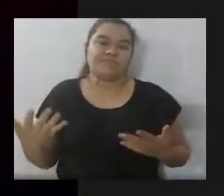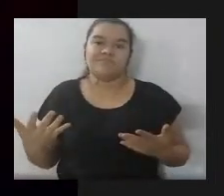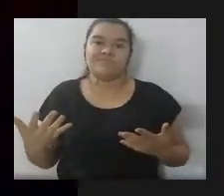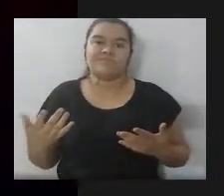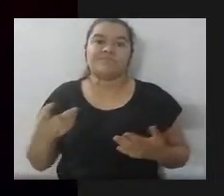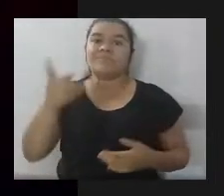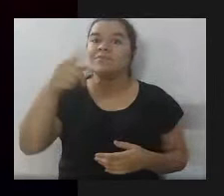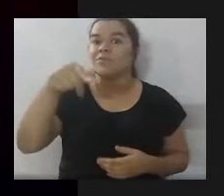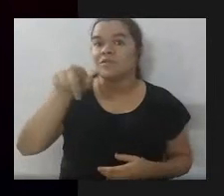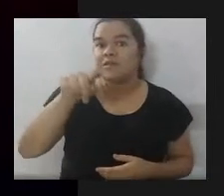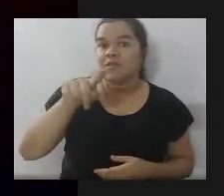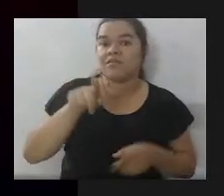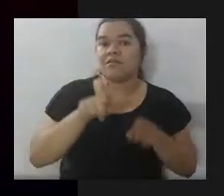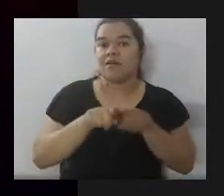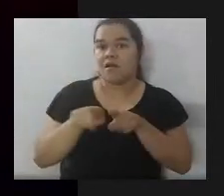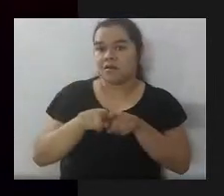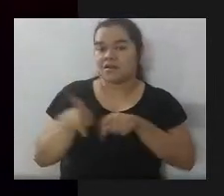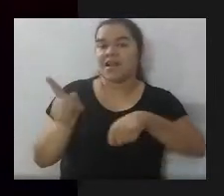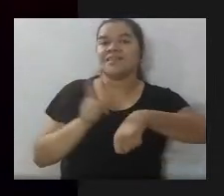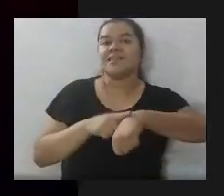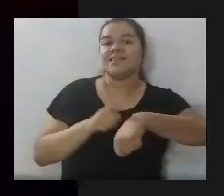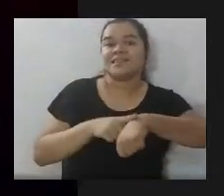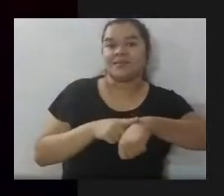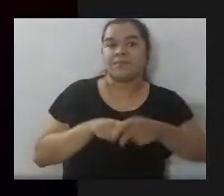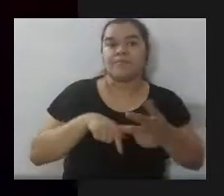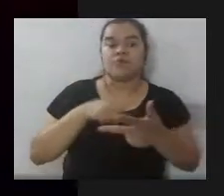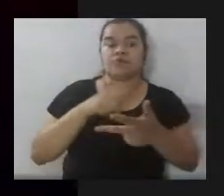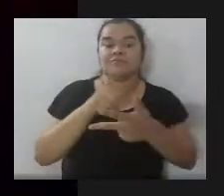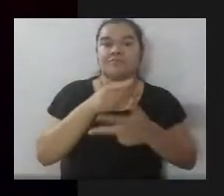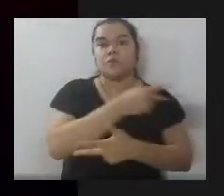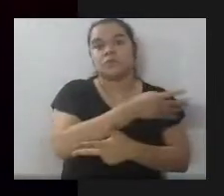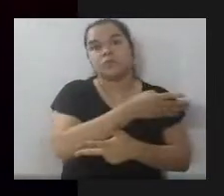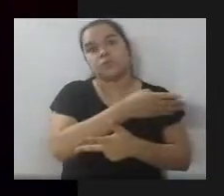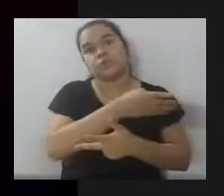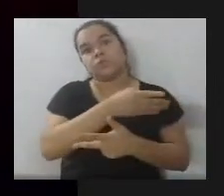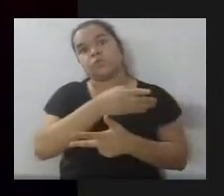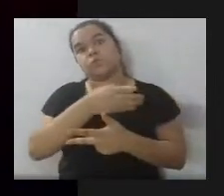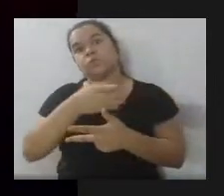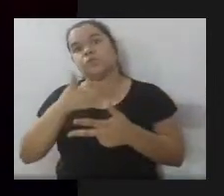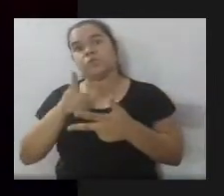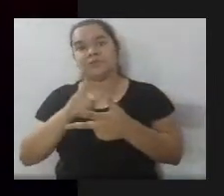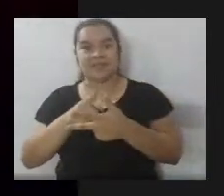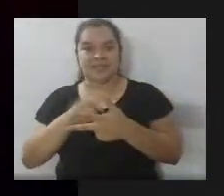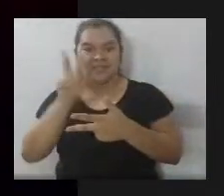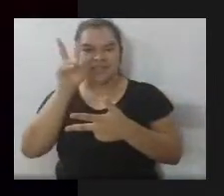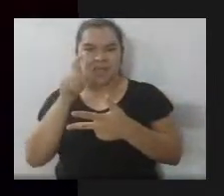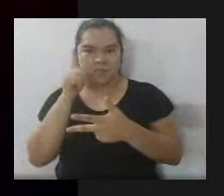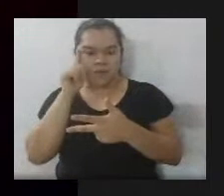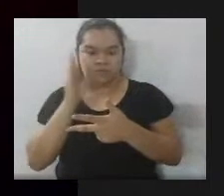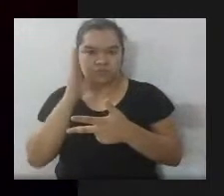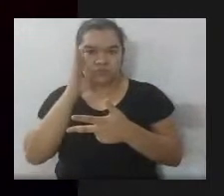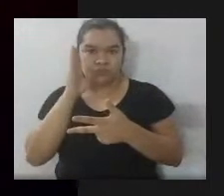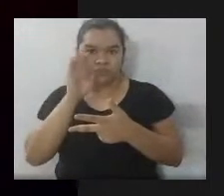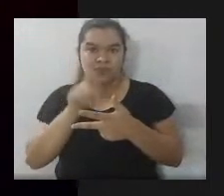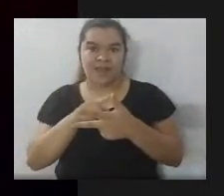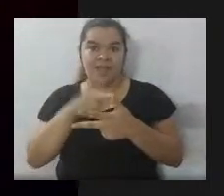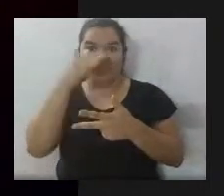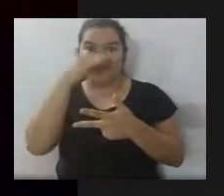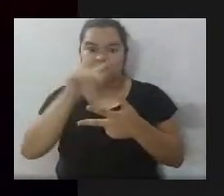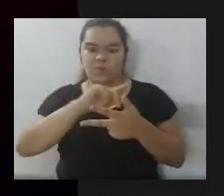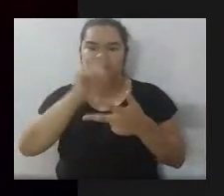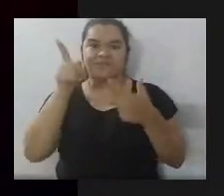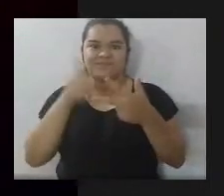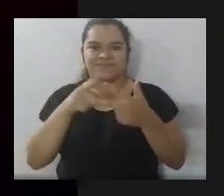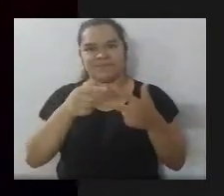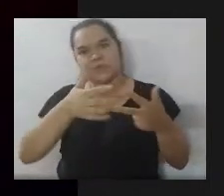recorrer, ustedes van a recorrer un camino para que el día de mañana, a pesar, amén de